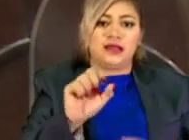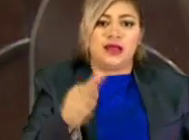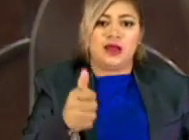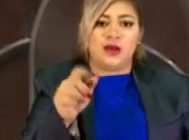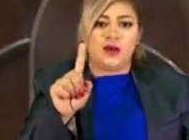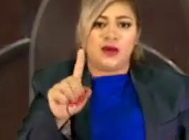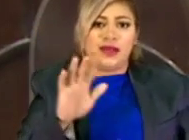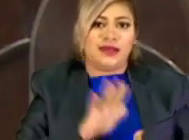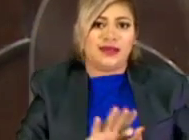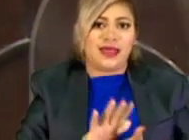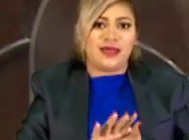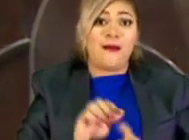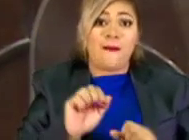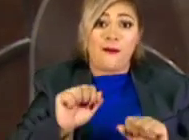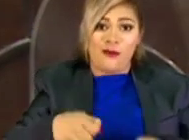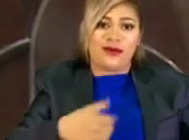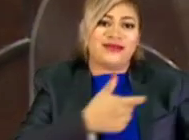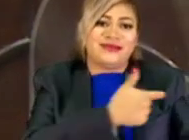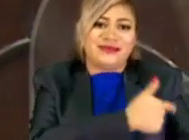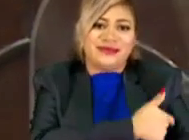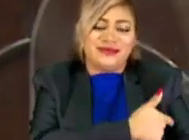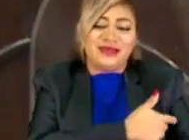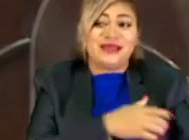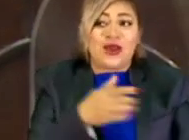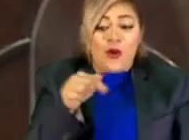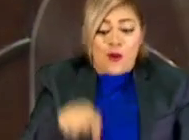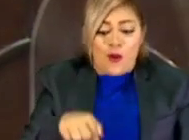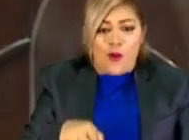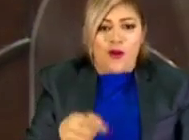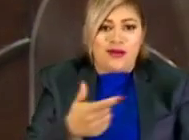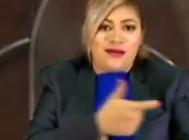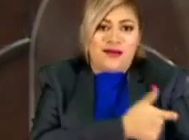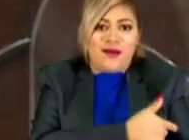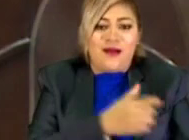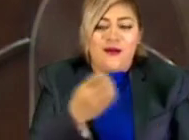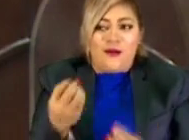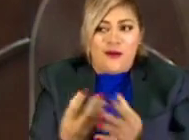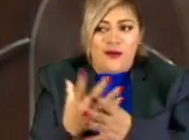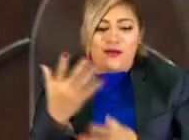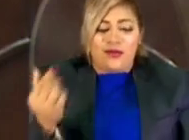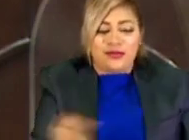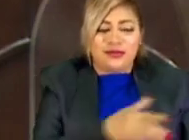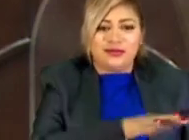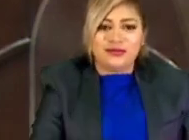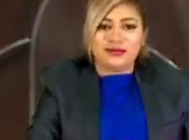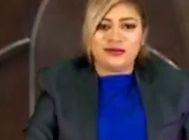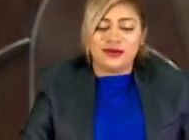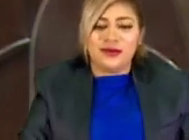Quiero resaltar que la ejecución de la estrategia de vacunación en Panamá,